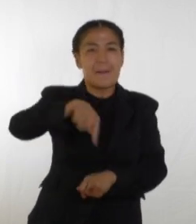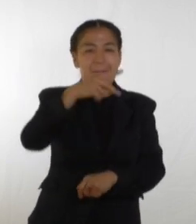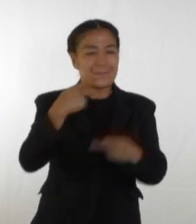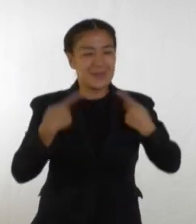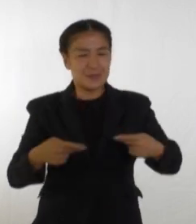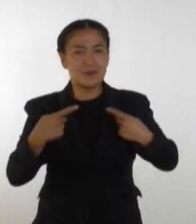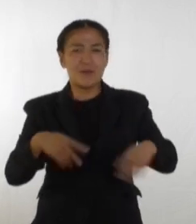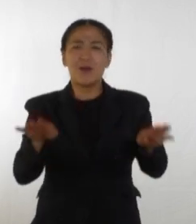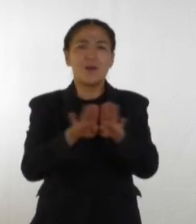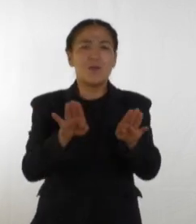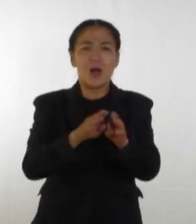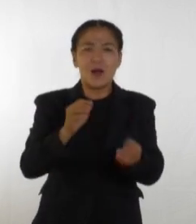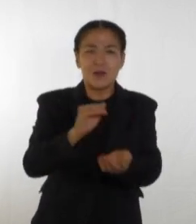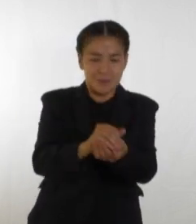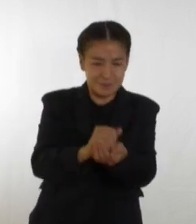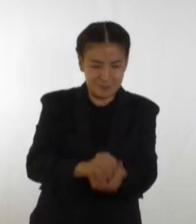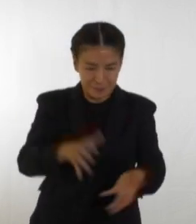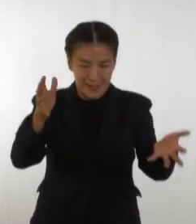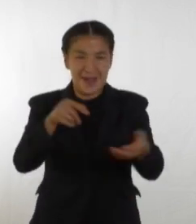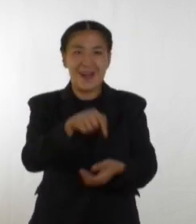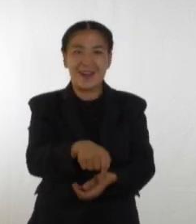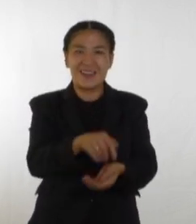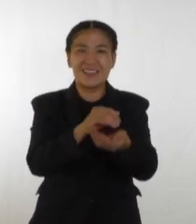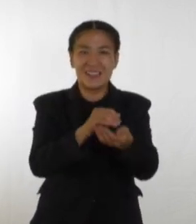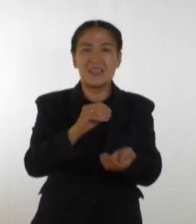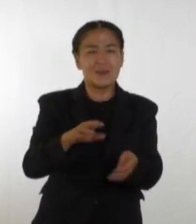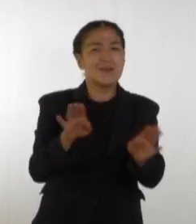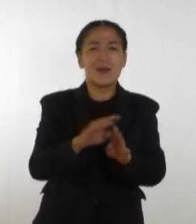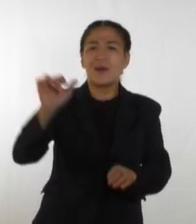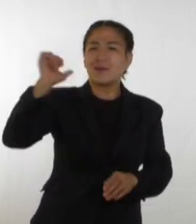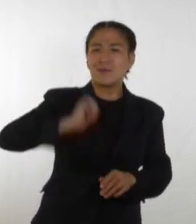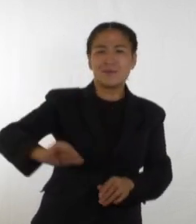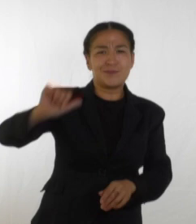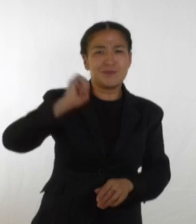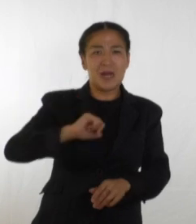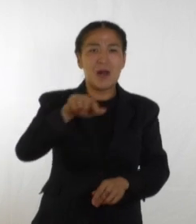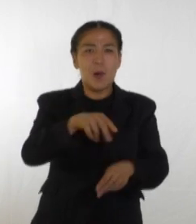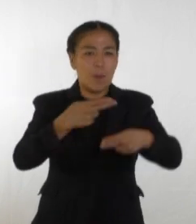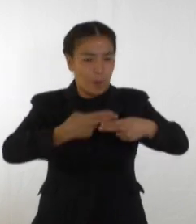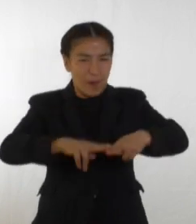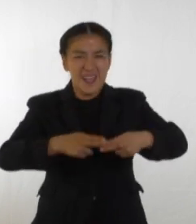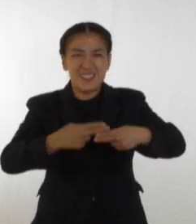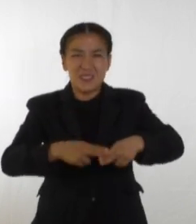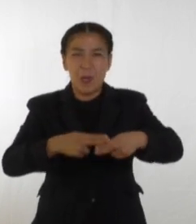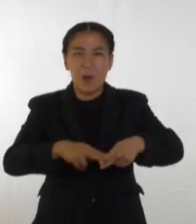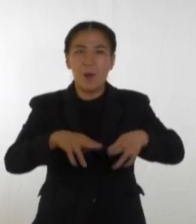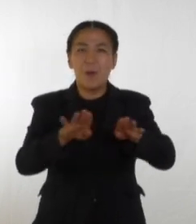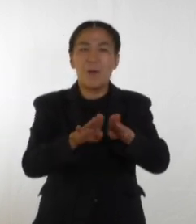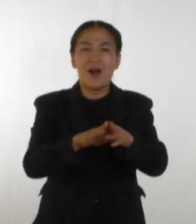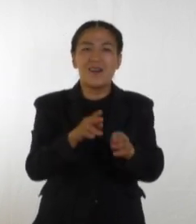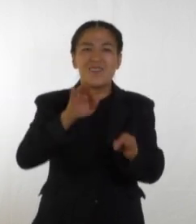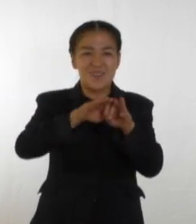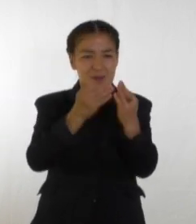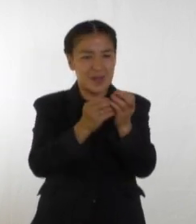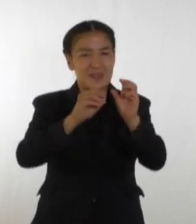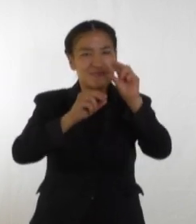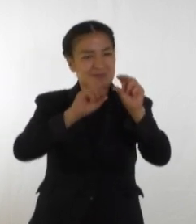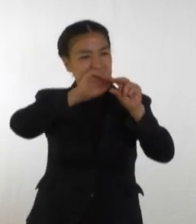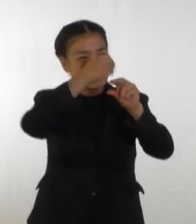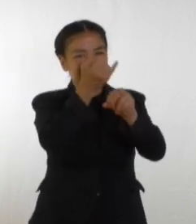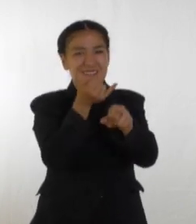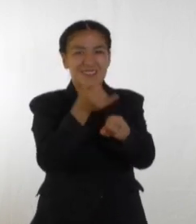humanidad jugaba a los dados desde, hay evidencia hasta arqueológica de huesitos hechos en forma de